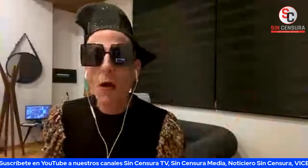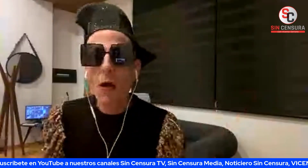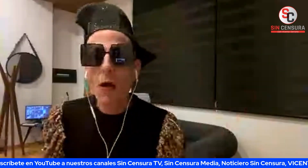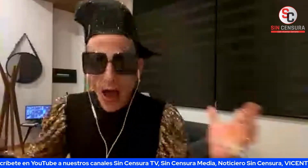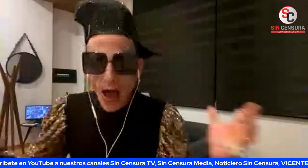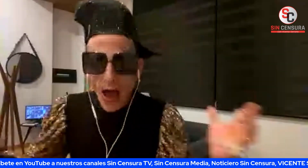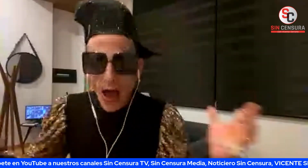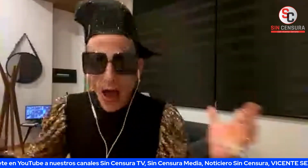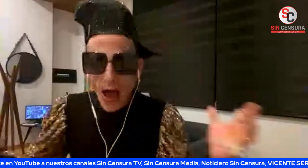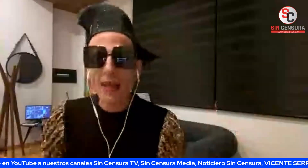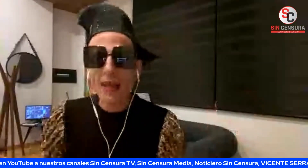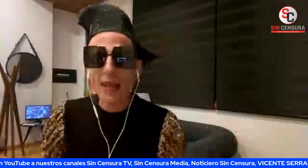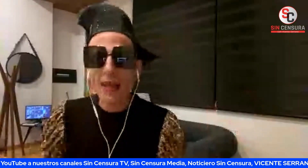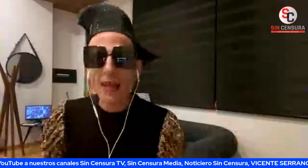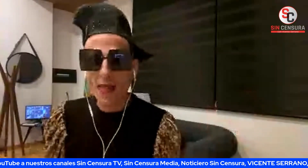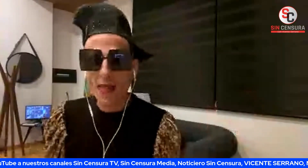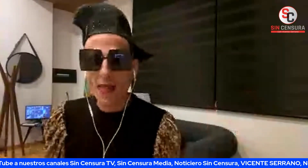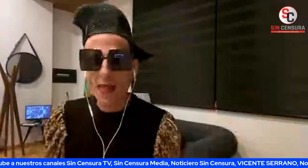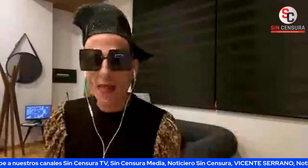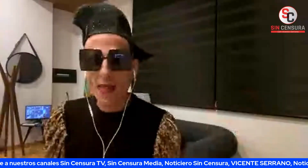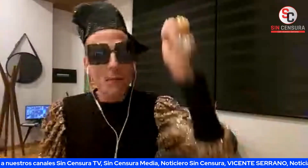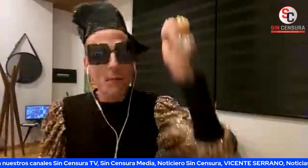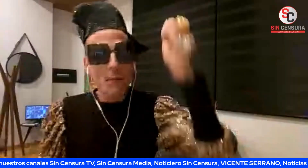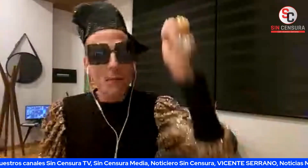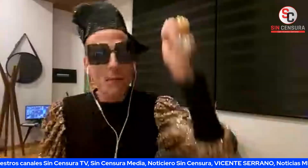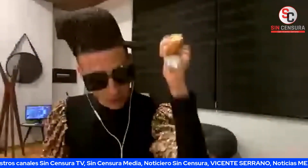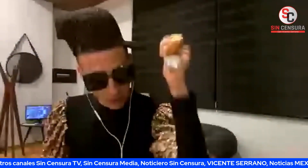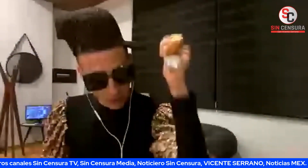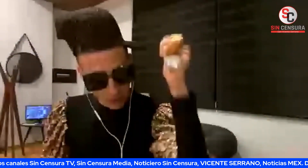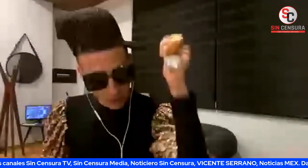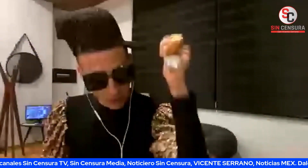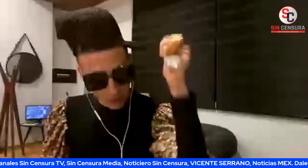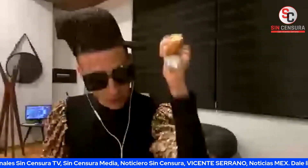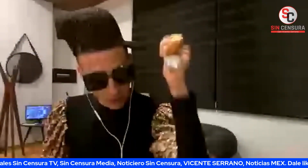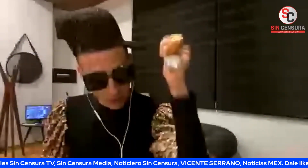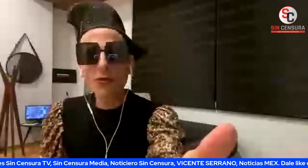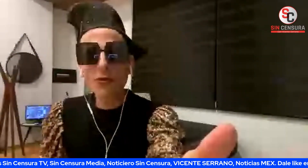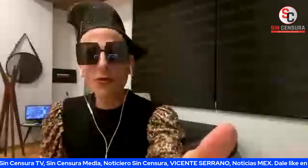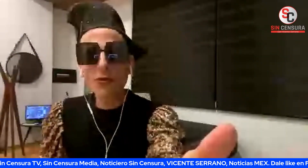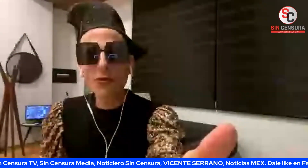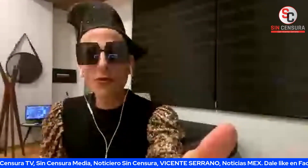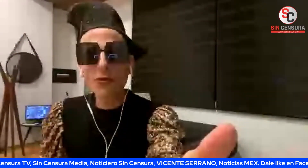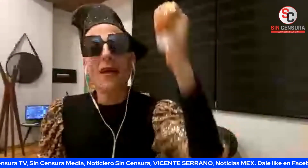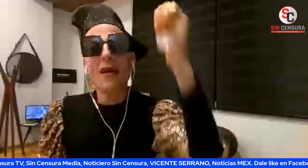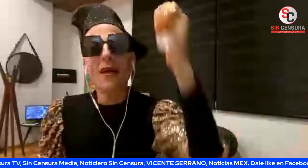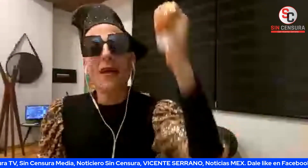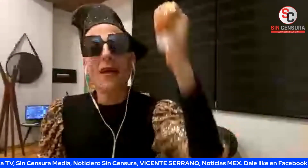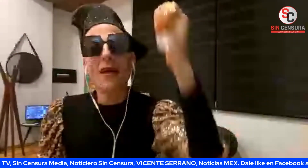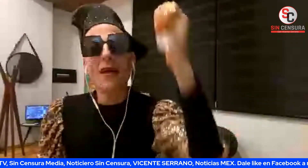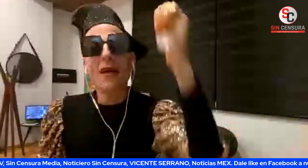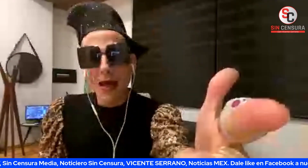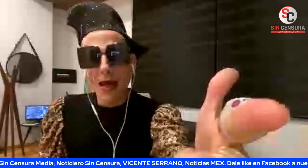escuchaba un país que hablara de ayuda en el gasto social,